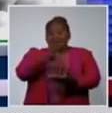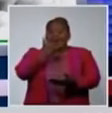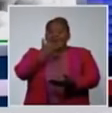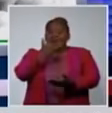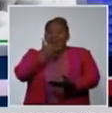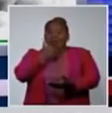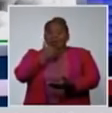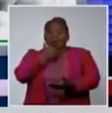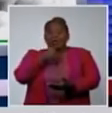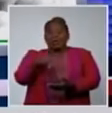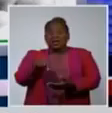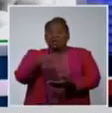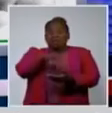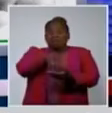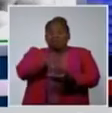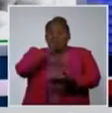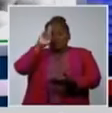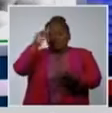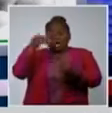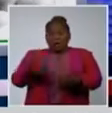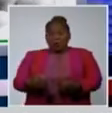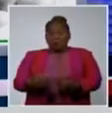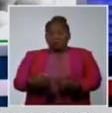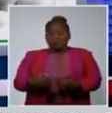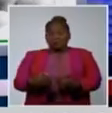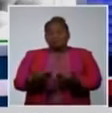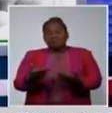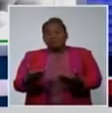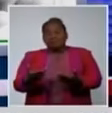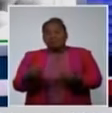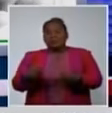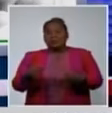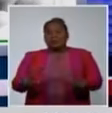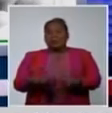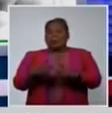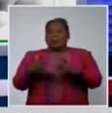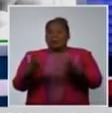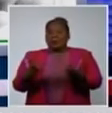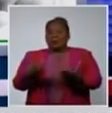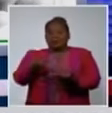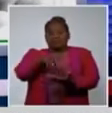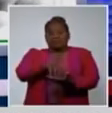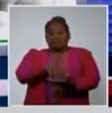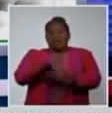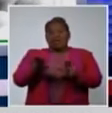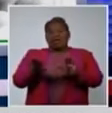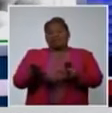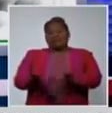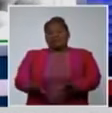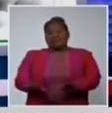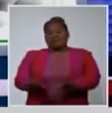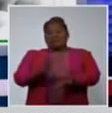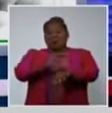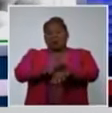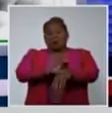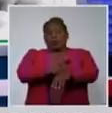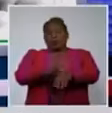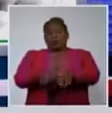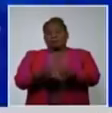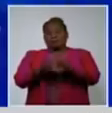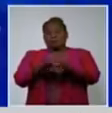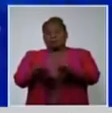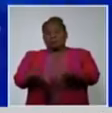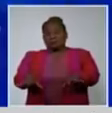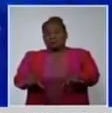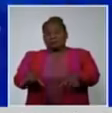se hace en cada una de ellas para que con los protocolos establecidos en las instituciones evitar al máximo los contagios por comodísimo de doctor